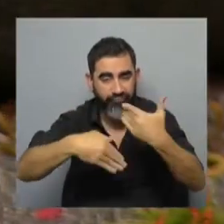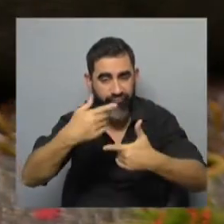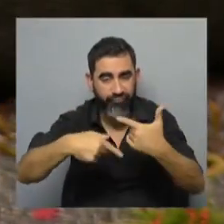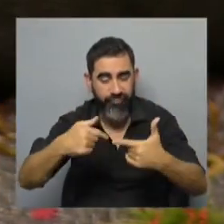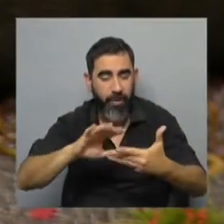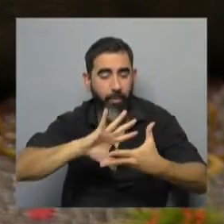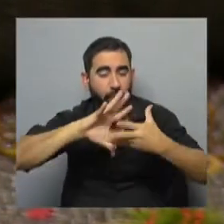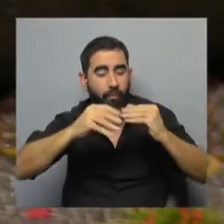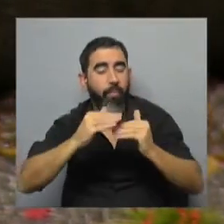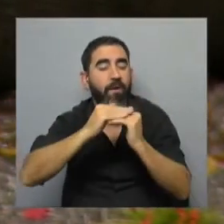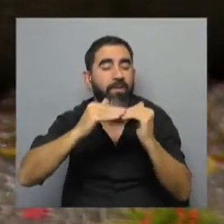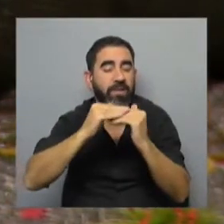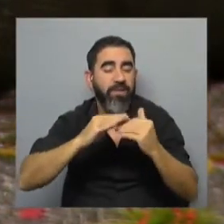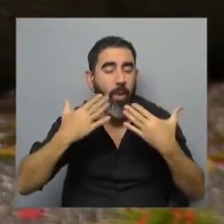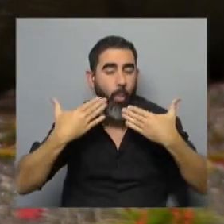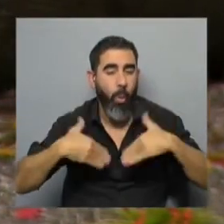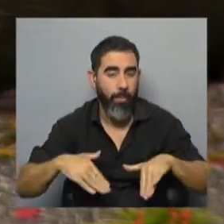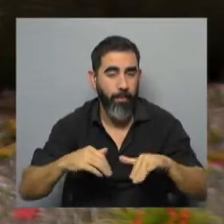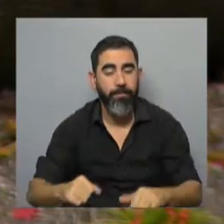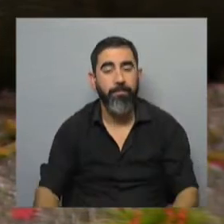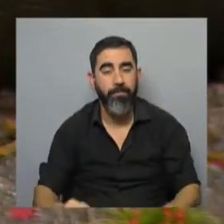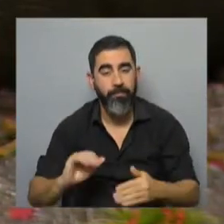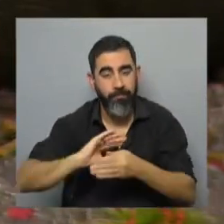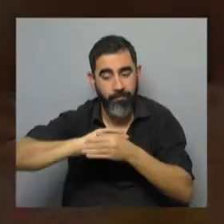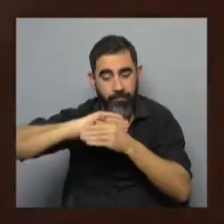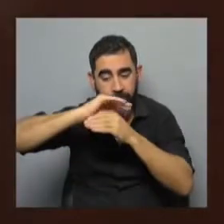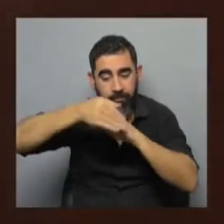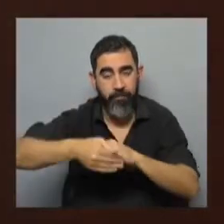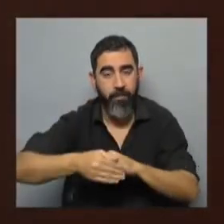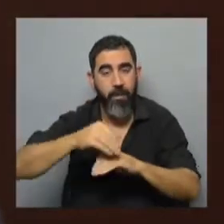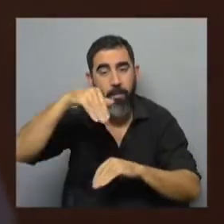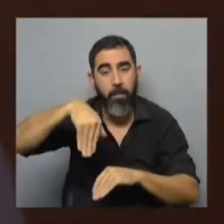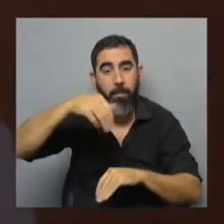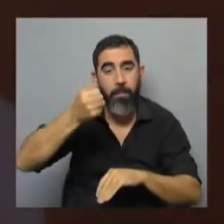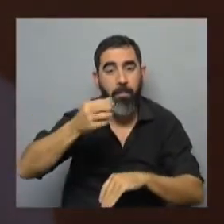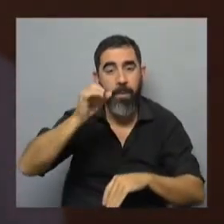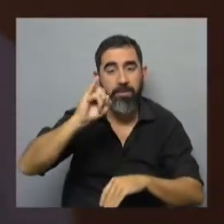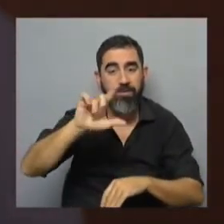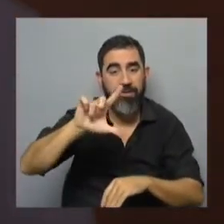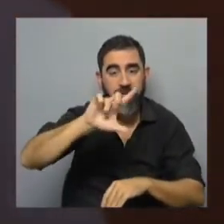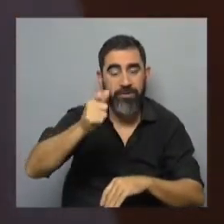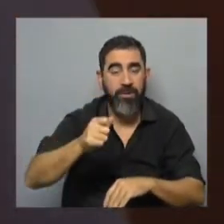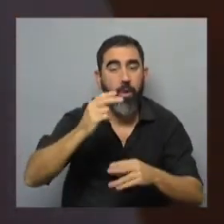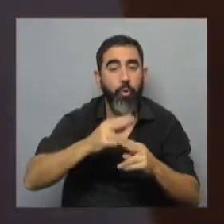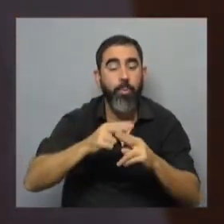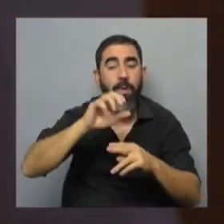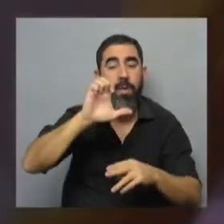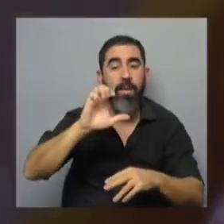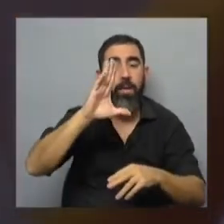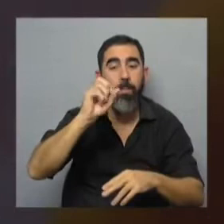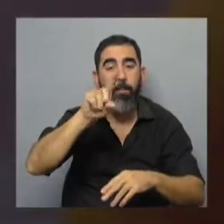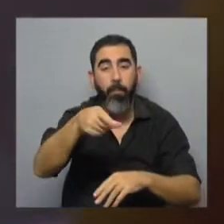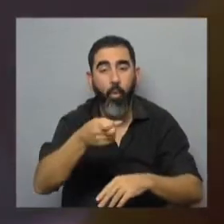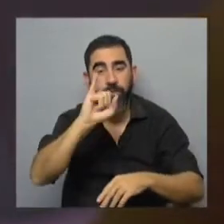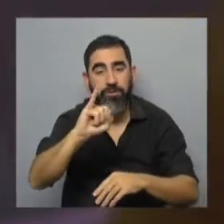tiene la forma básica del cuerpo. Eso se cubre con una masilla que se llama masilla epoxi, que son dos